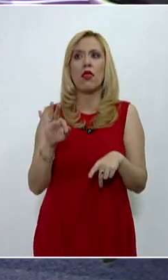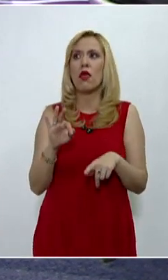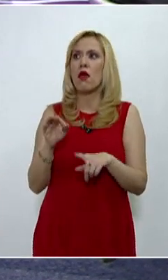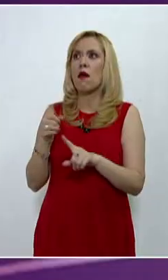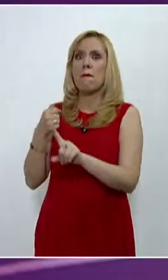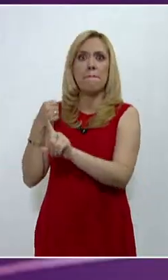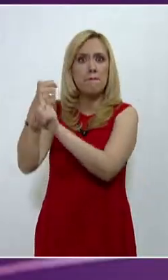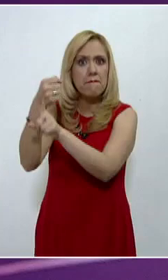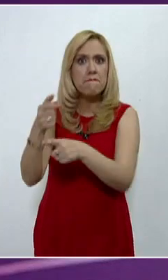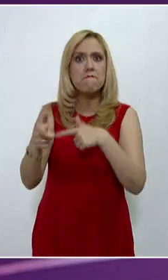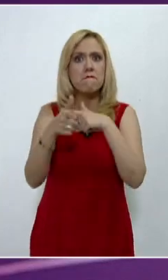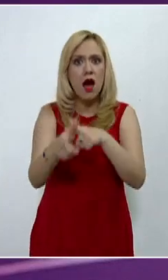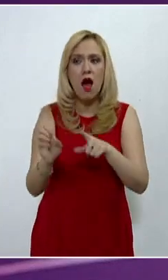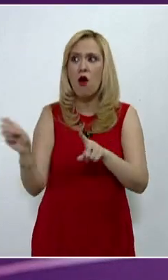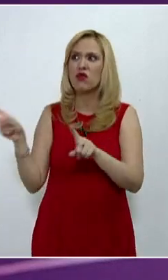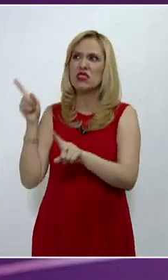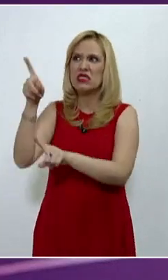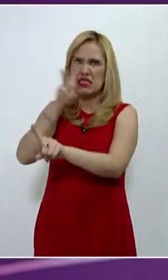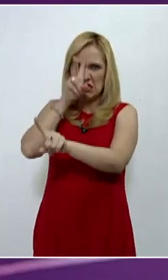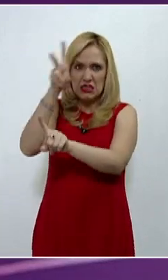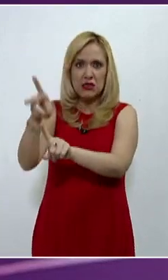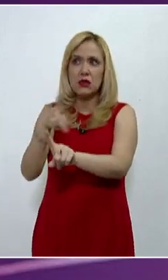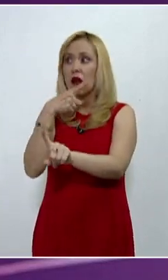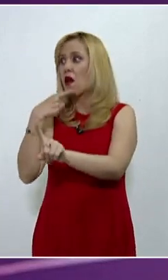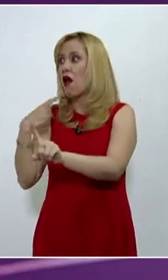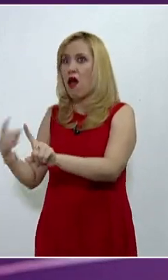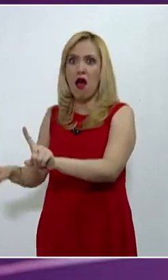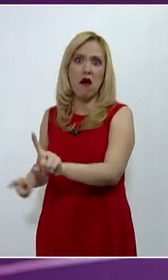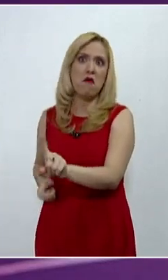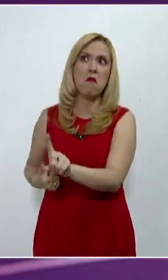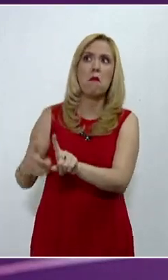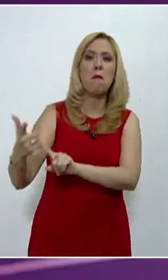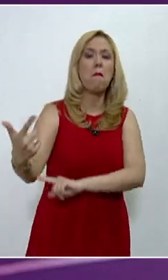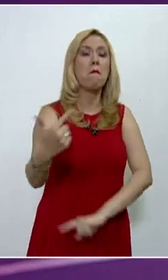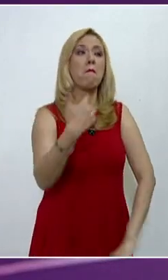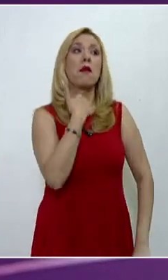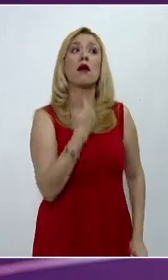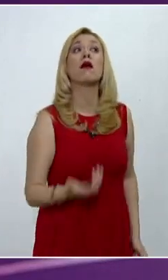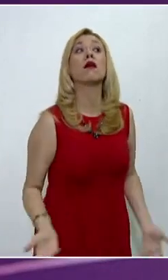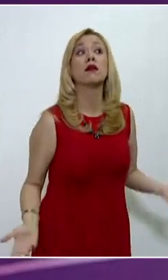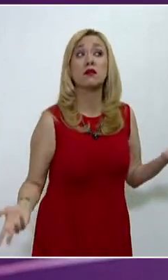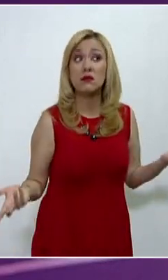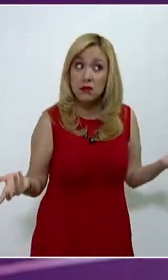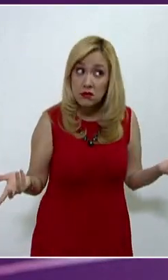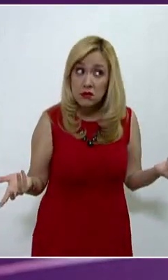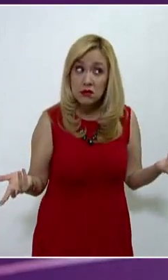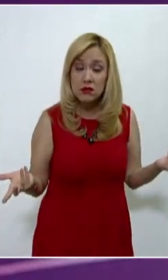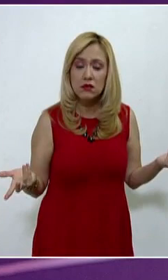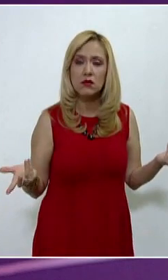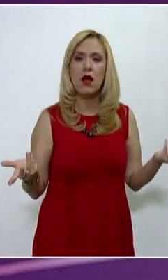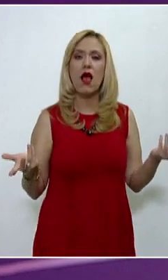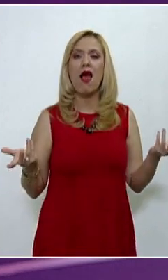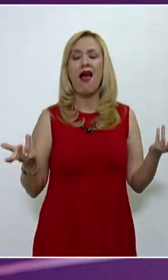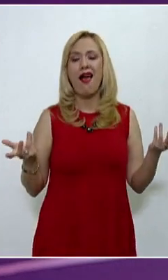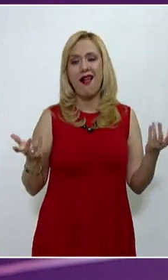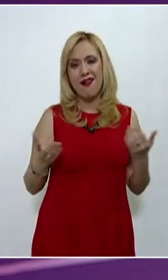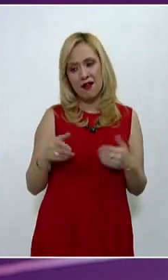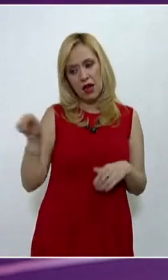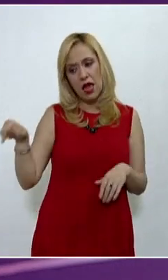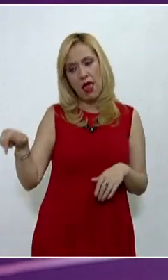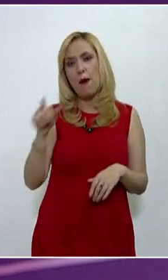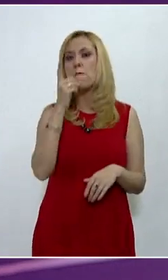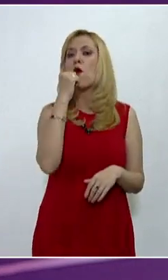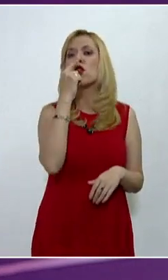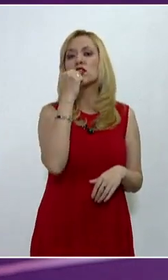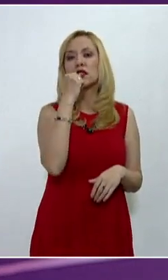la víctima, a los operadores del sistema de justicia, pero eso es una carga que recae en la parte que acusa, esto